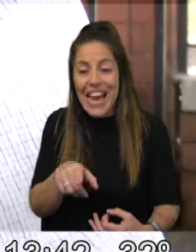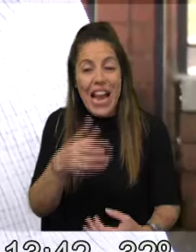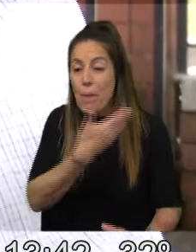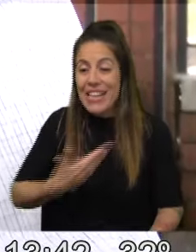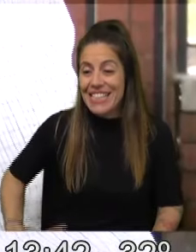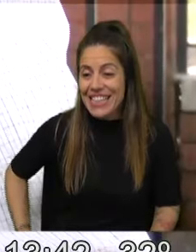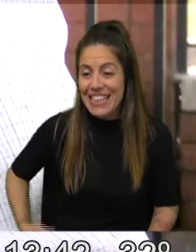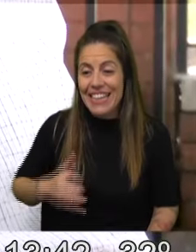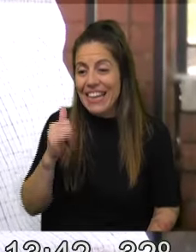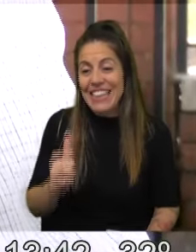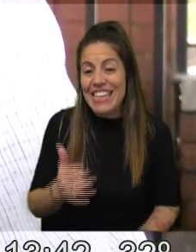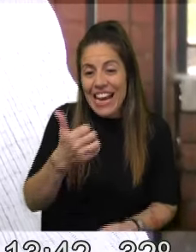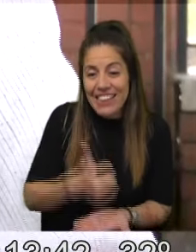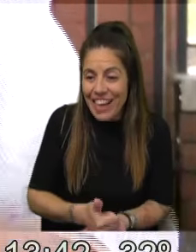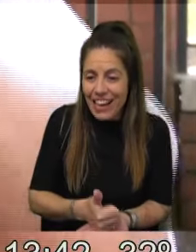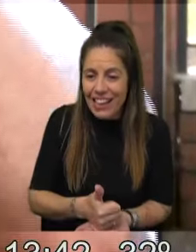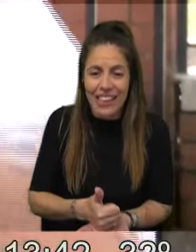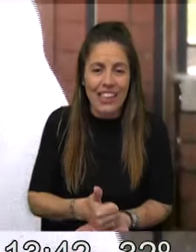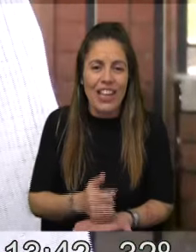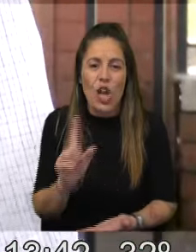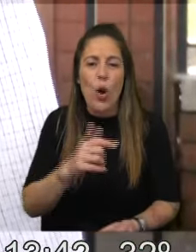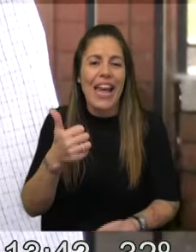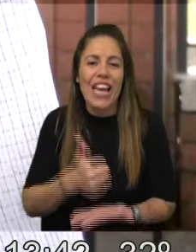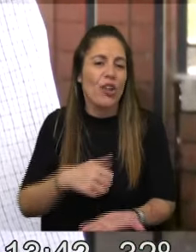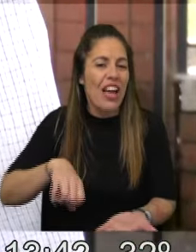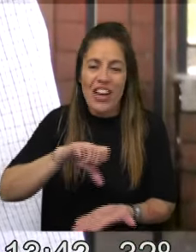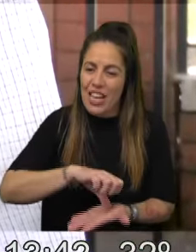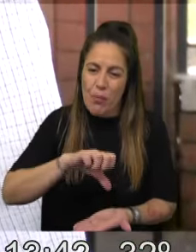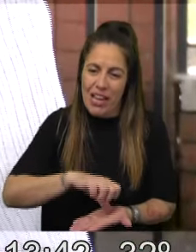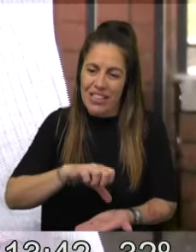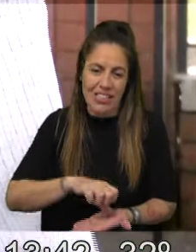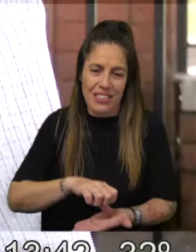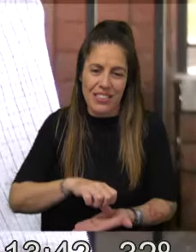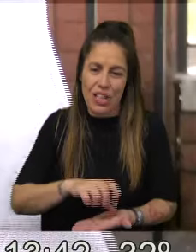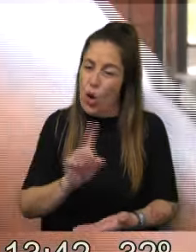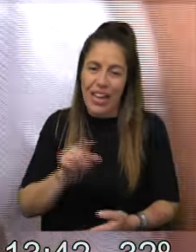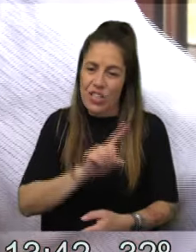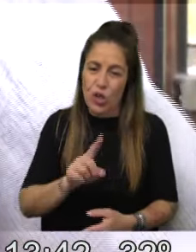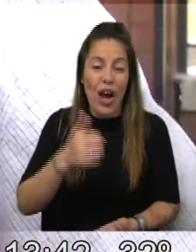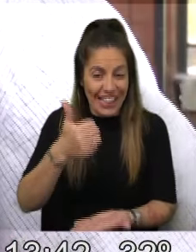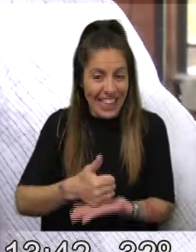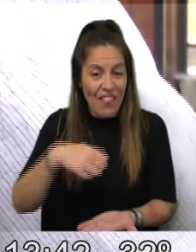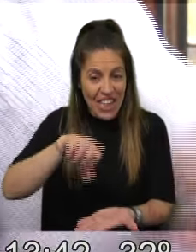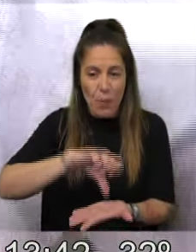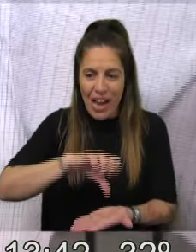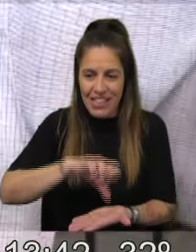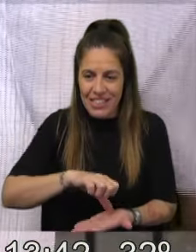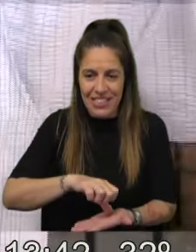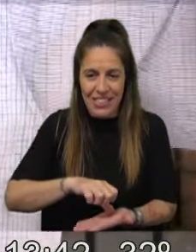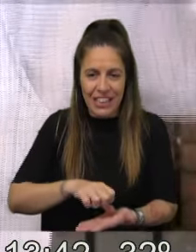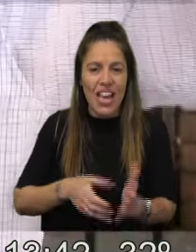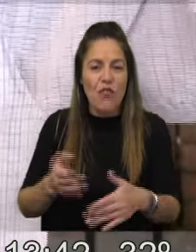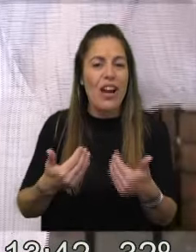presidente que tenía que estar. No era que no estaba en el país, no era eso. Estaba en el país y fue a